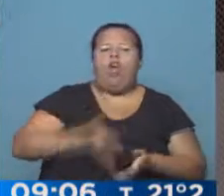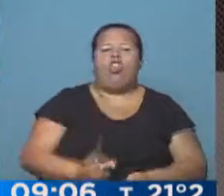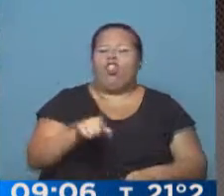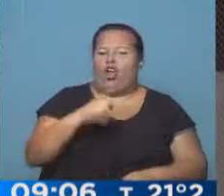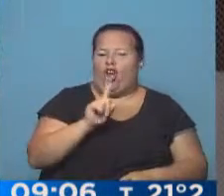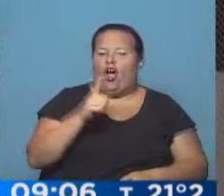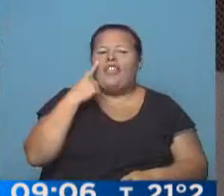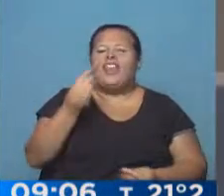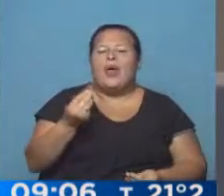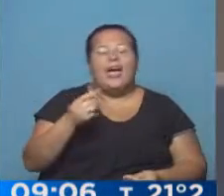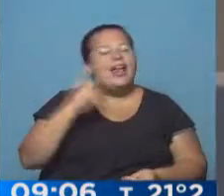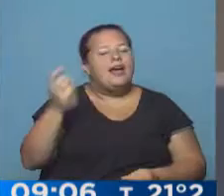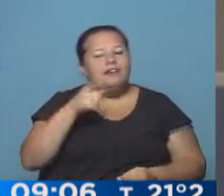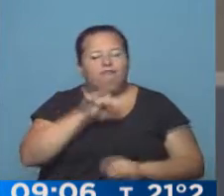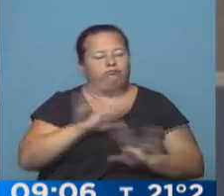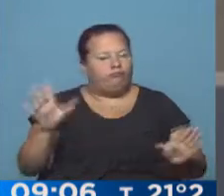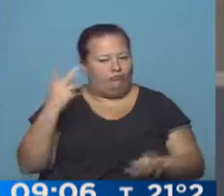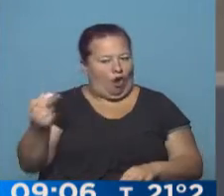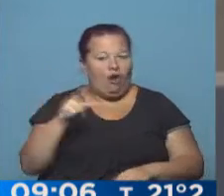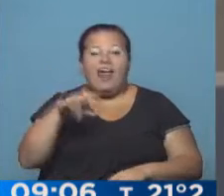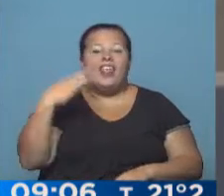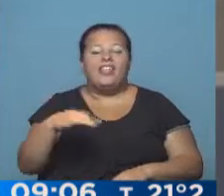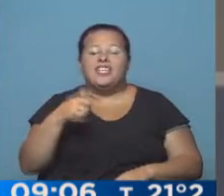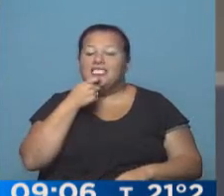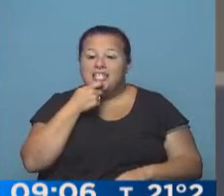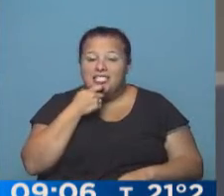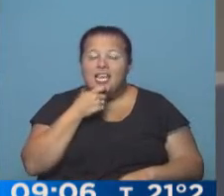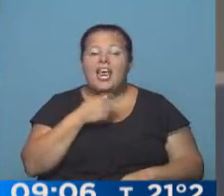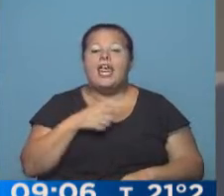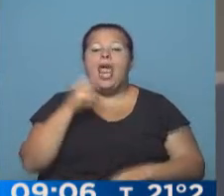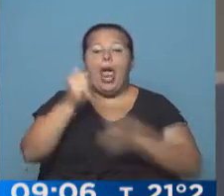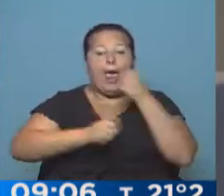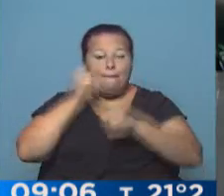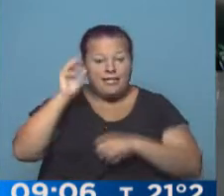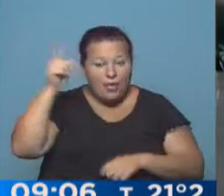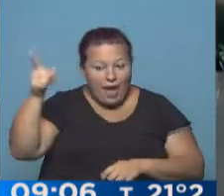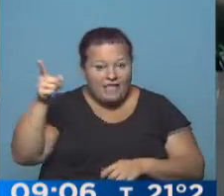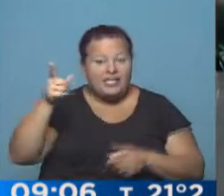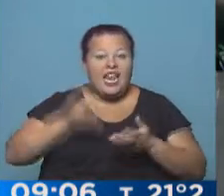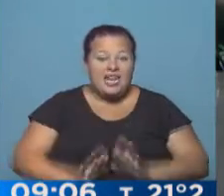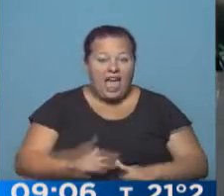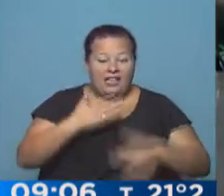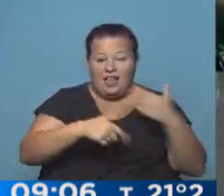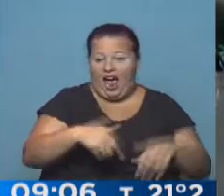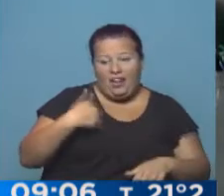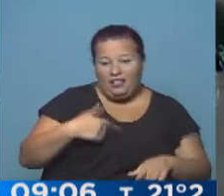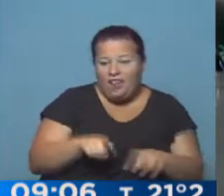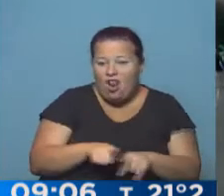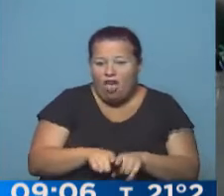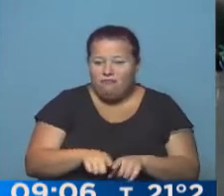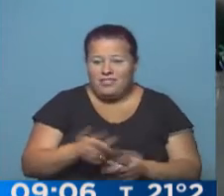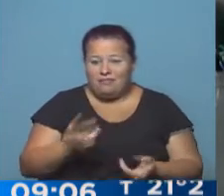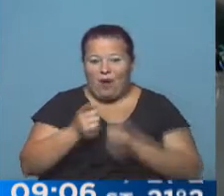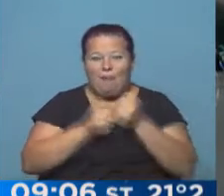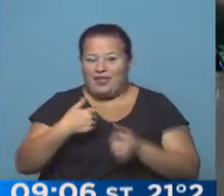tiene que no era rotundo en ese sentido él decía si los empresarios brasileño hubieran la asociación han desarrollado en argentina hubieran hecho lo